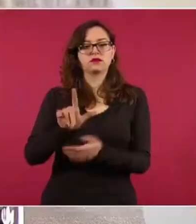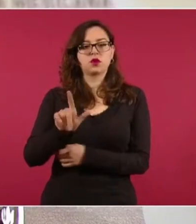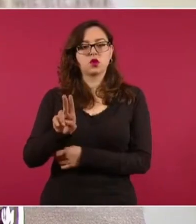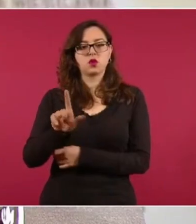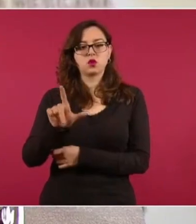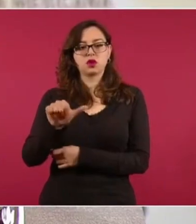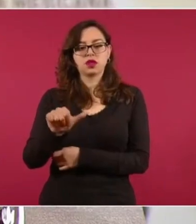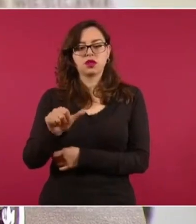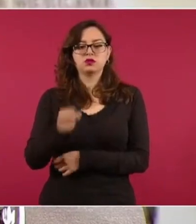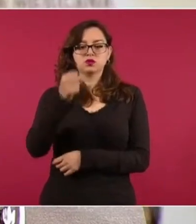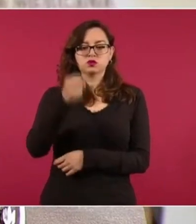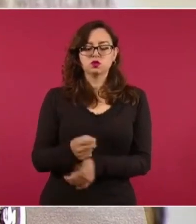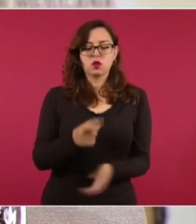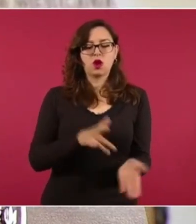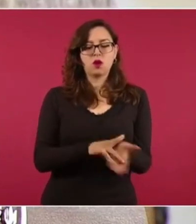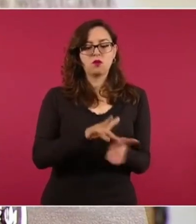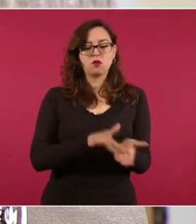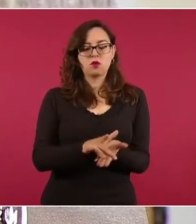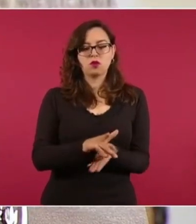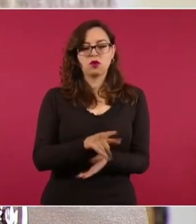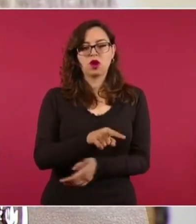muy claro, pues,